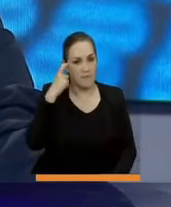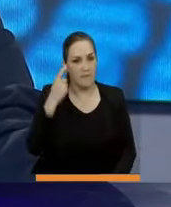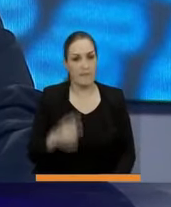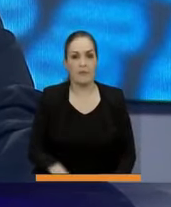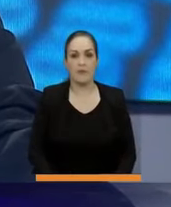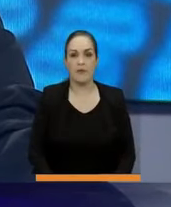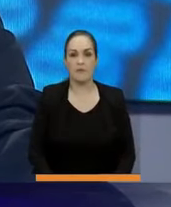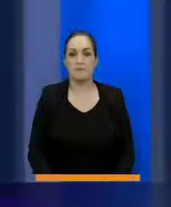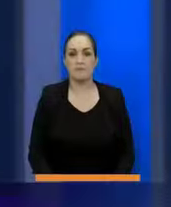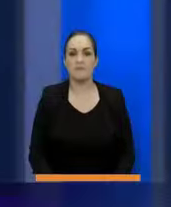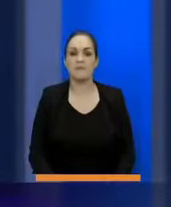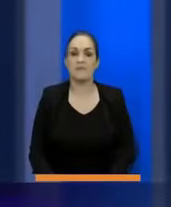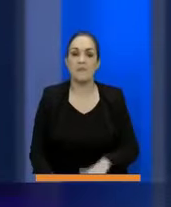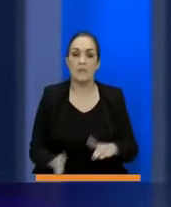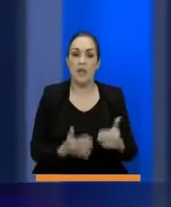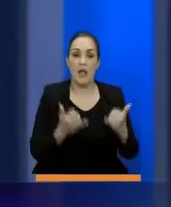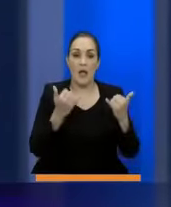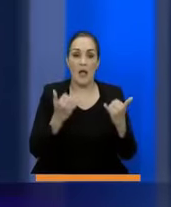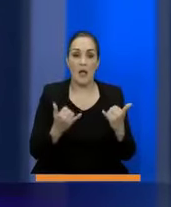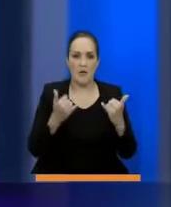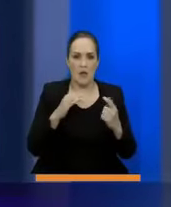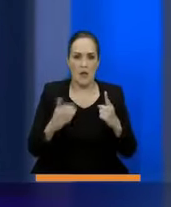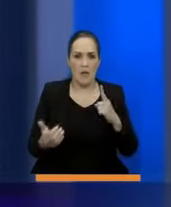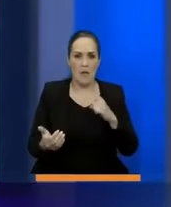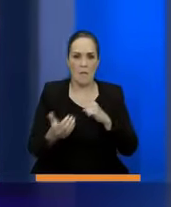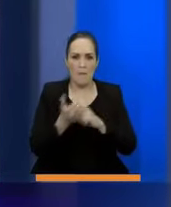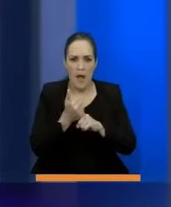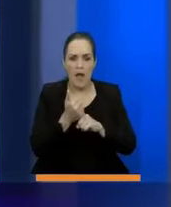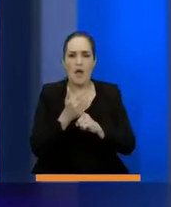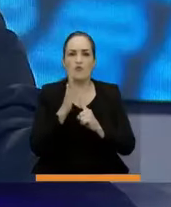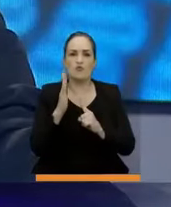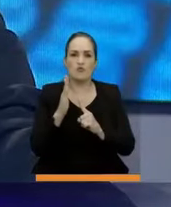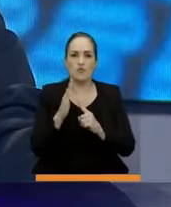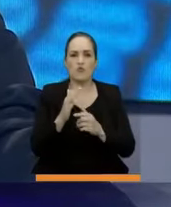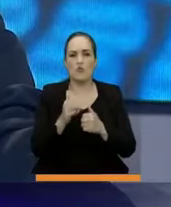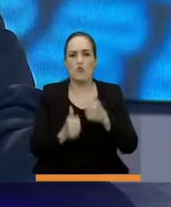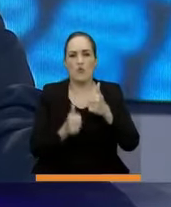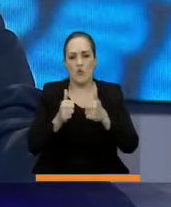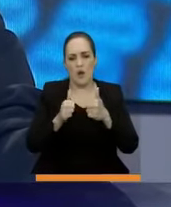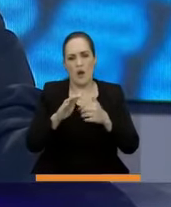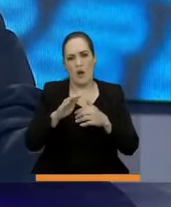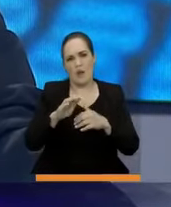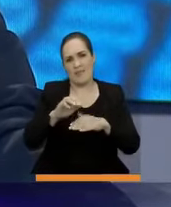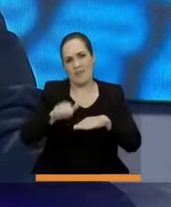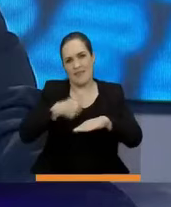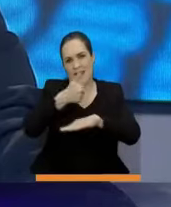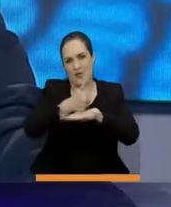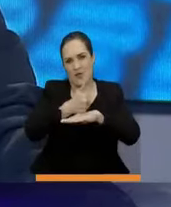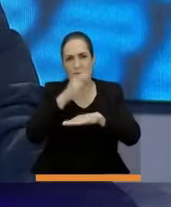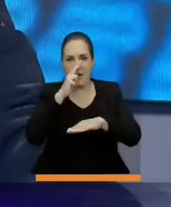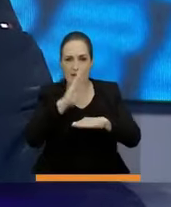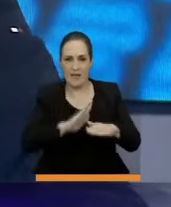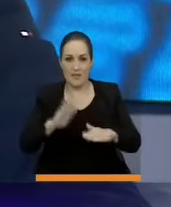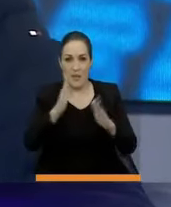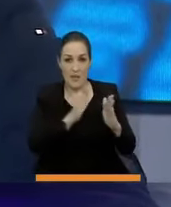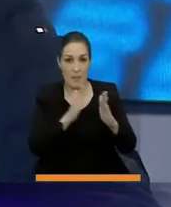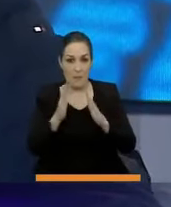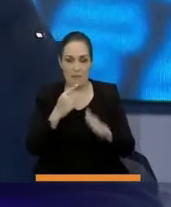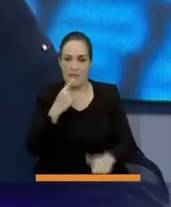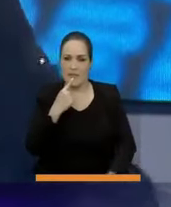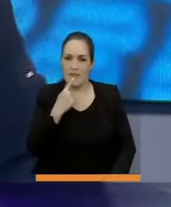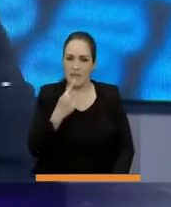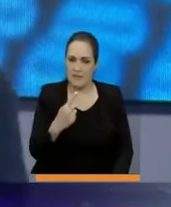los OCAPAS. ¿Hay hallazgos sobre este tema? El director nacional de planeación hizo un anuncio acerca